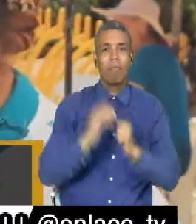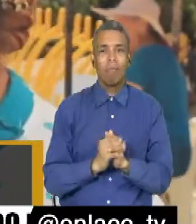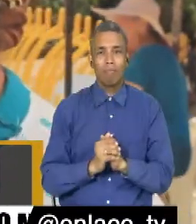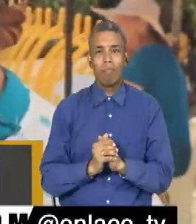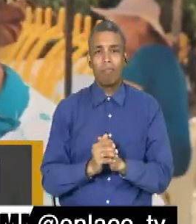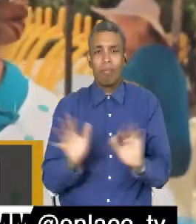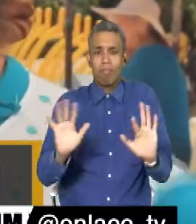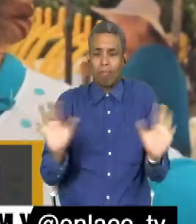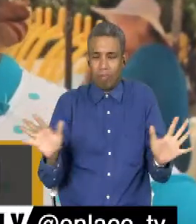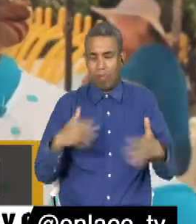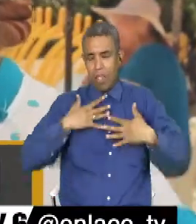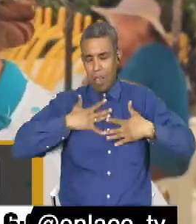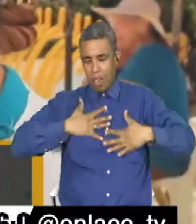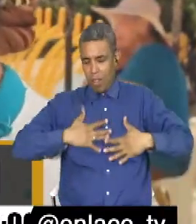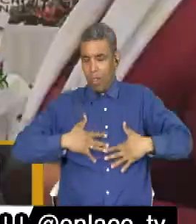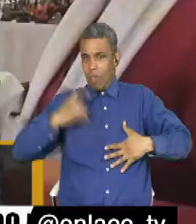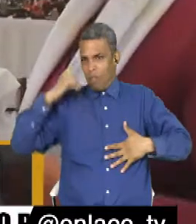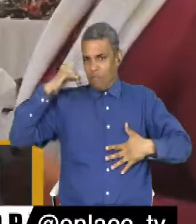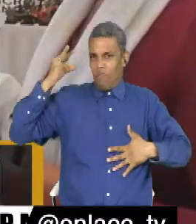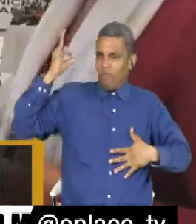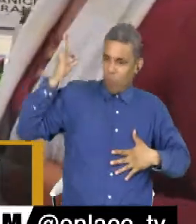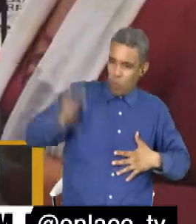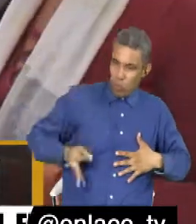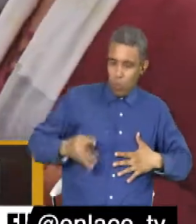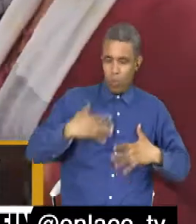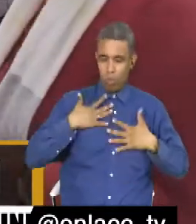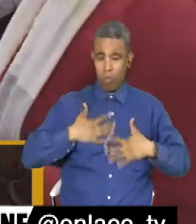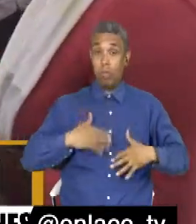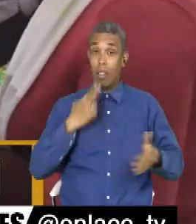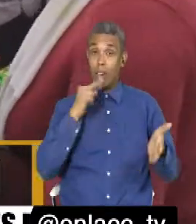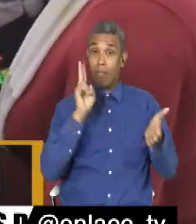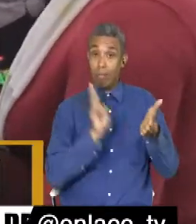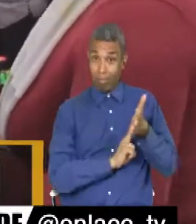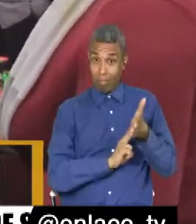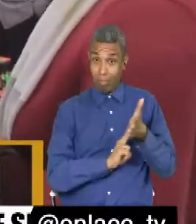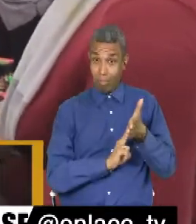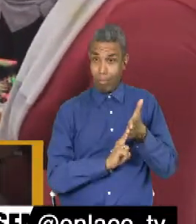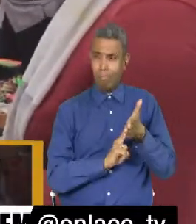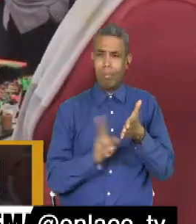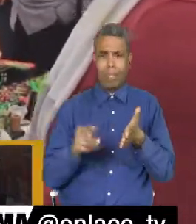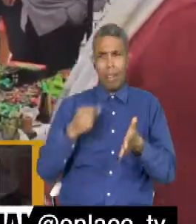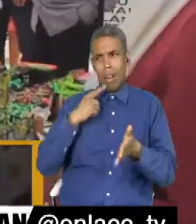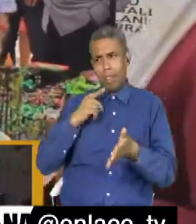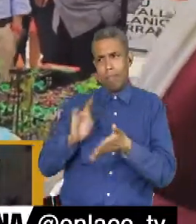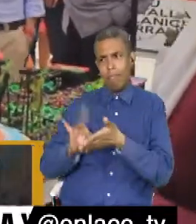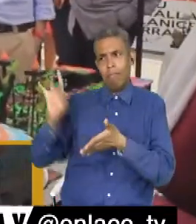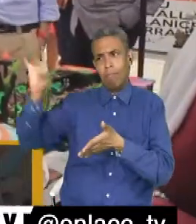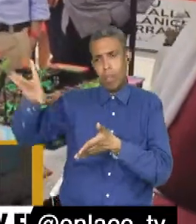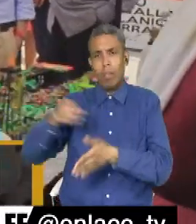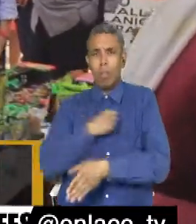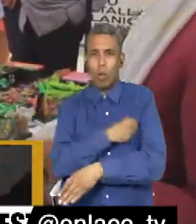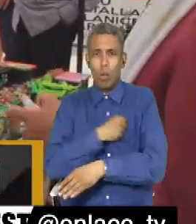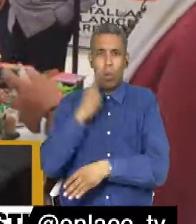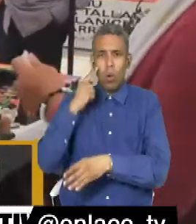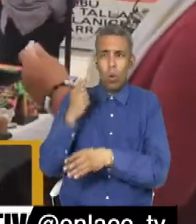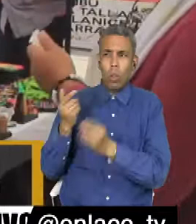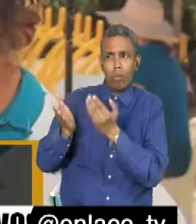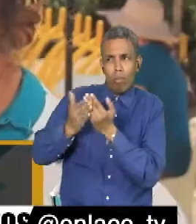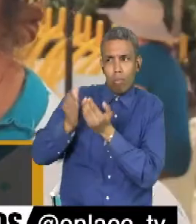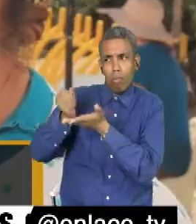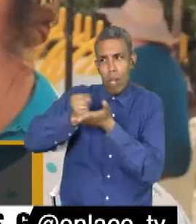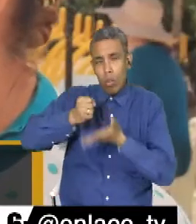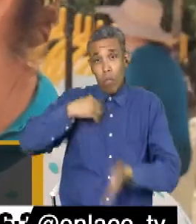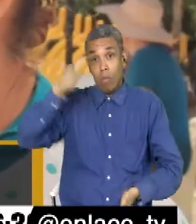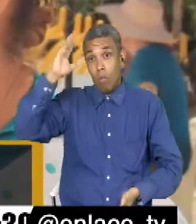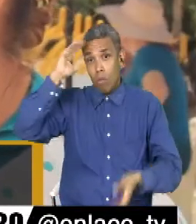la seguridad, ya pasamos también carta a la policía para que nos presten seguridad permanente, porque acá vamos a estar todos los días. O sea que ya el turista